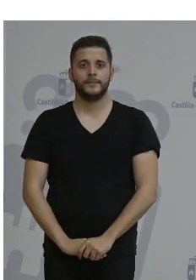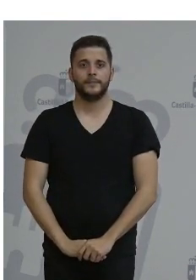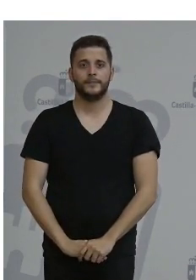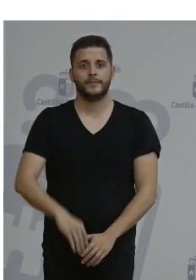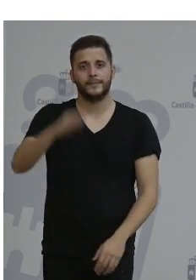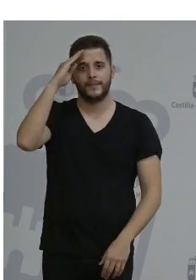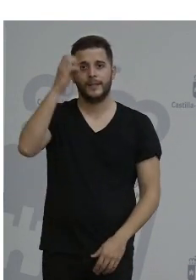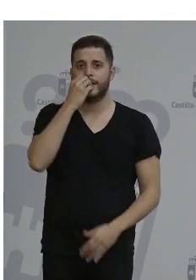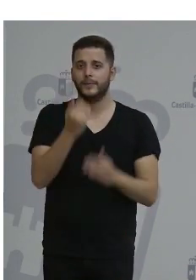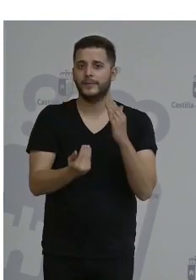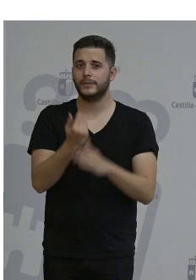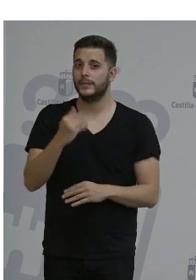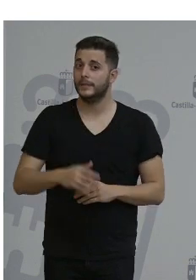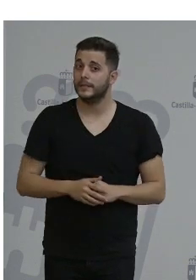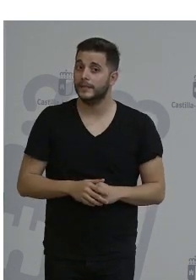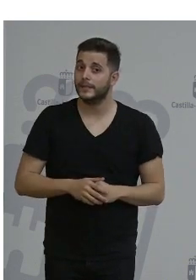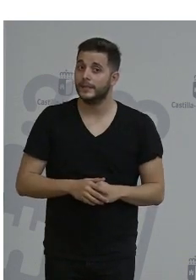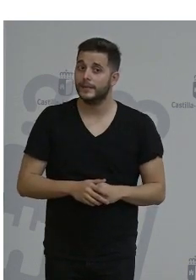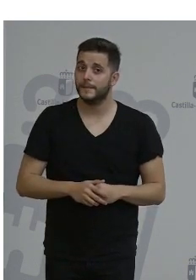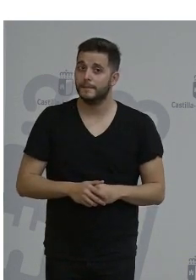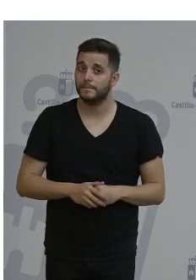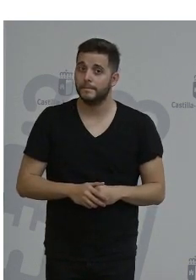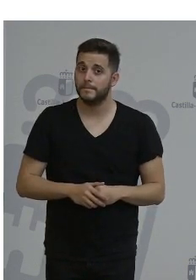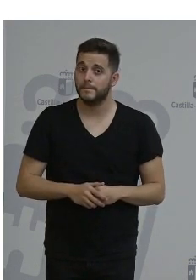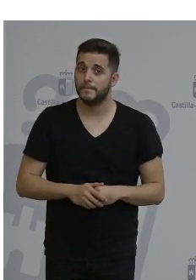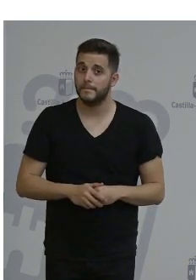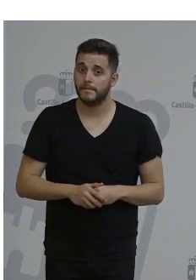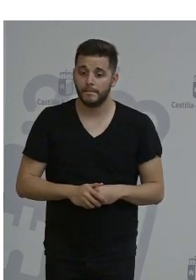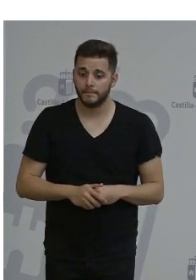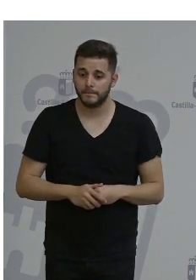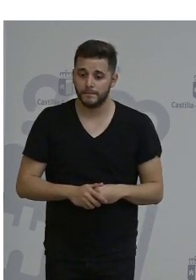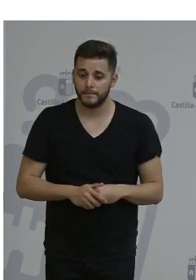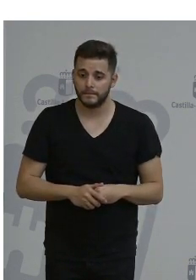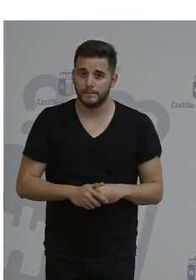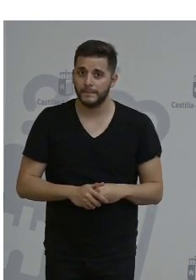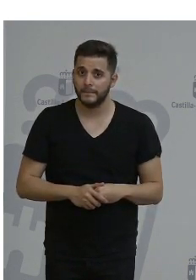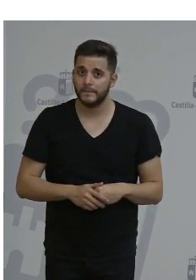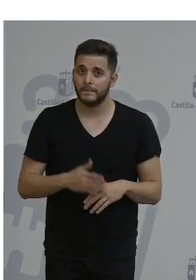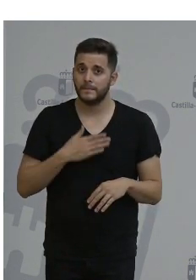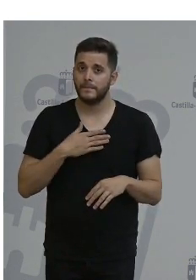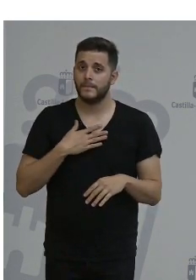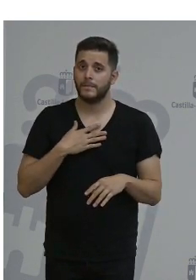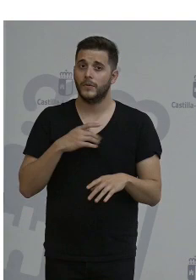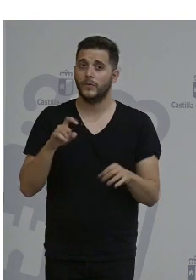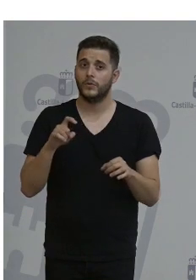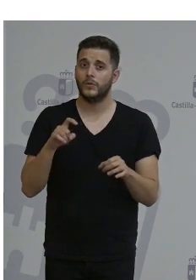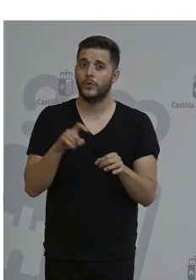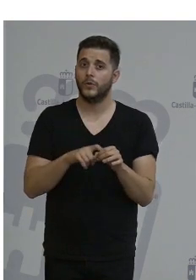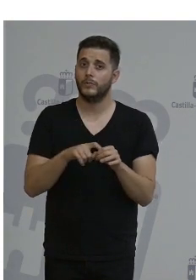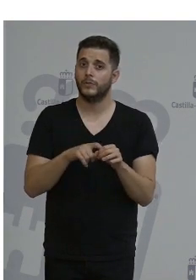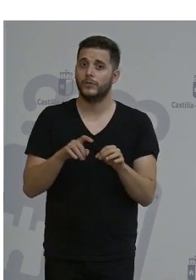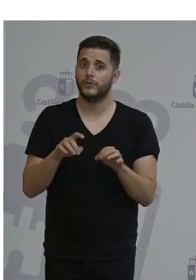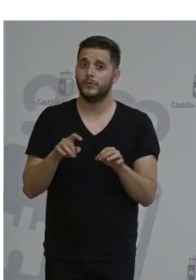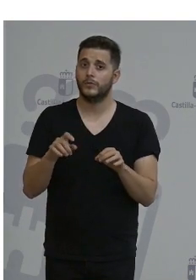Hola, buenos días. Yo soy Prado y es como mi compañera. Yo me estoy preparando unas oposiciones para la ordenanza.